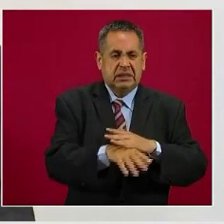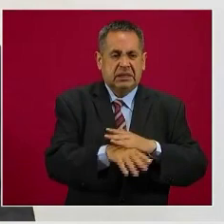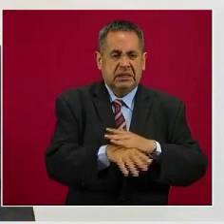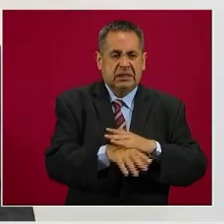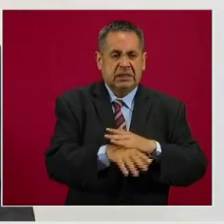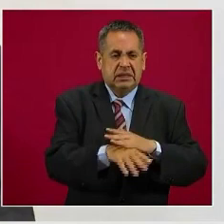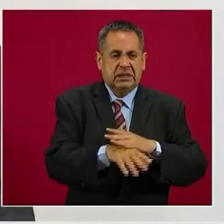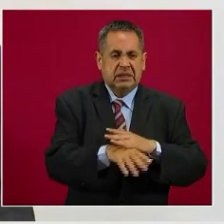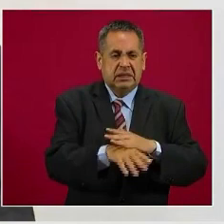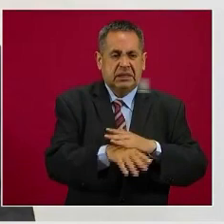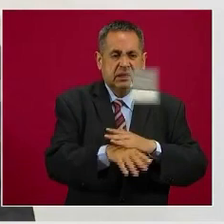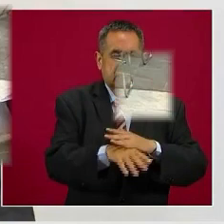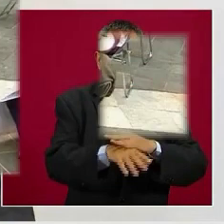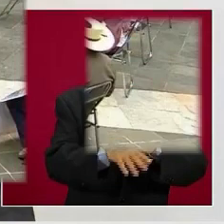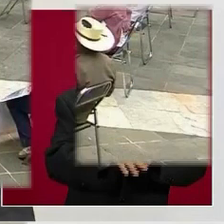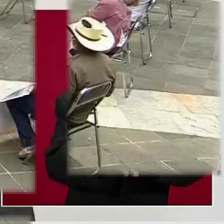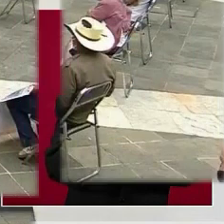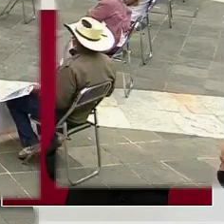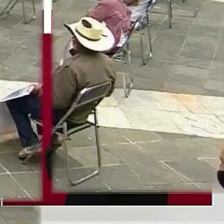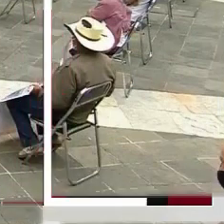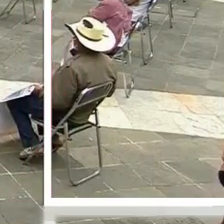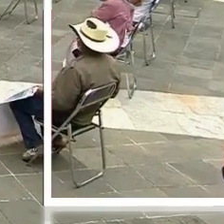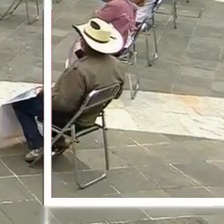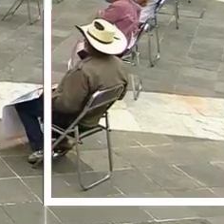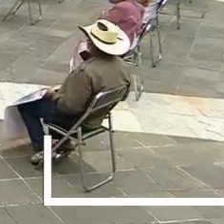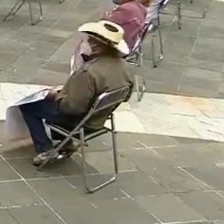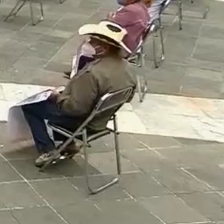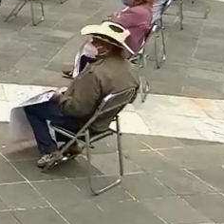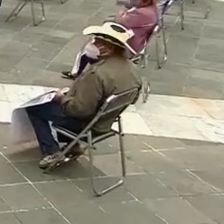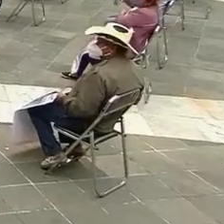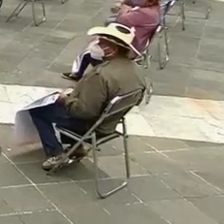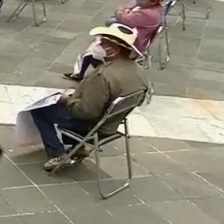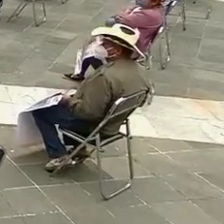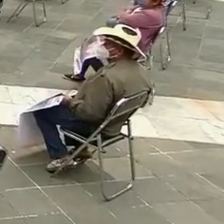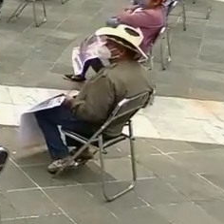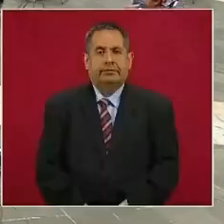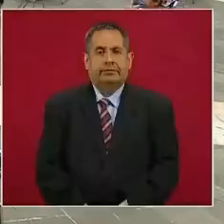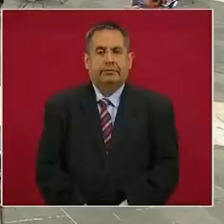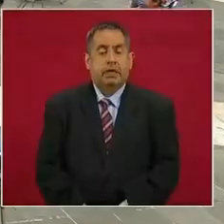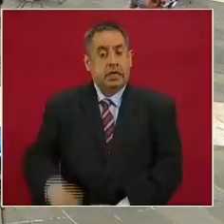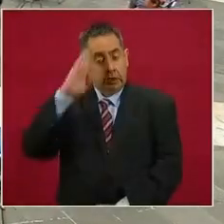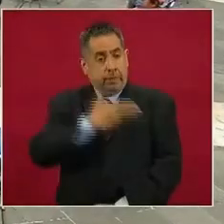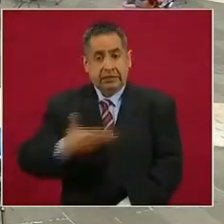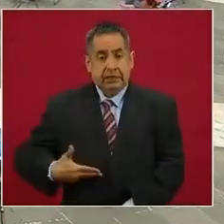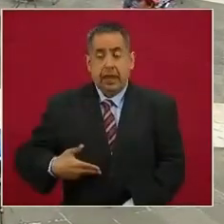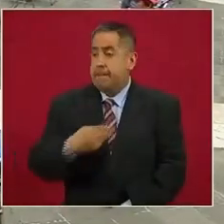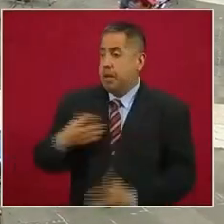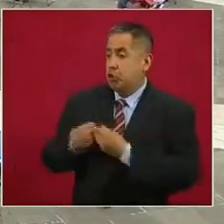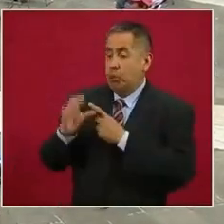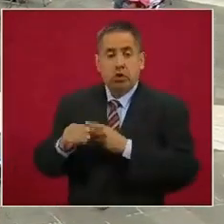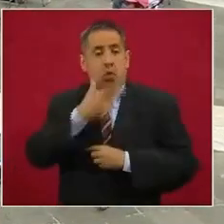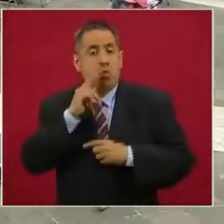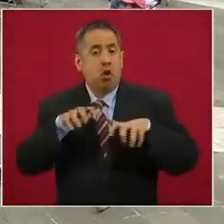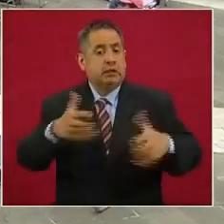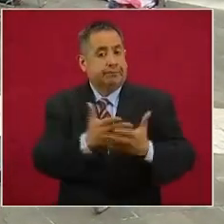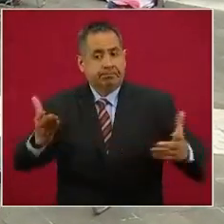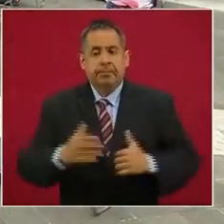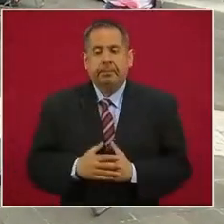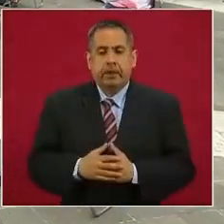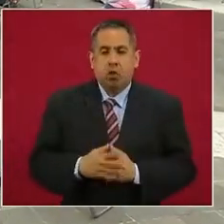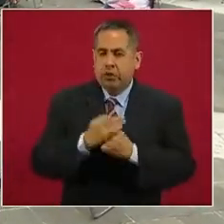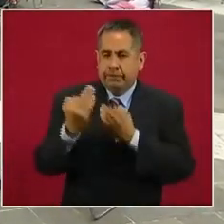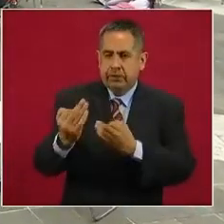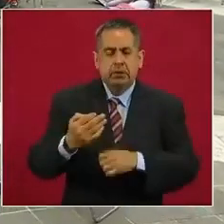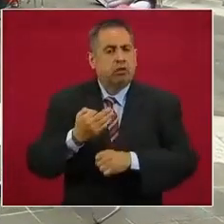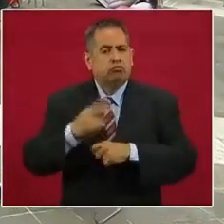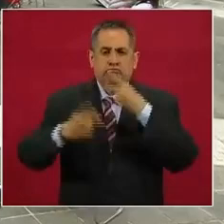Mr. Politicón. Nos vemos el próximo video. Señor Presidente de la República, señoras y señores miembros de esta comisión, señoras y señores. Ante